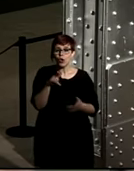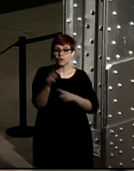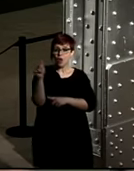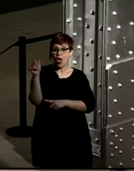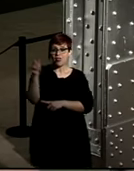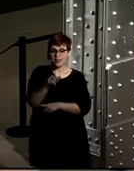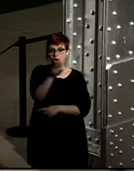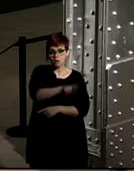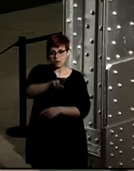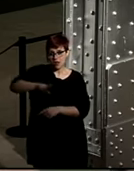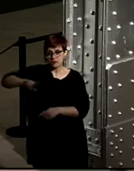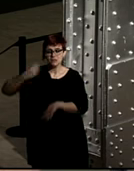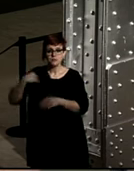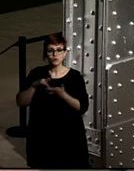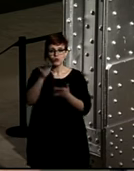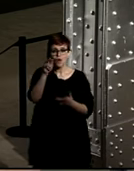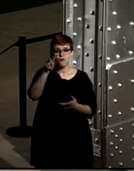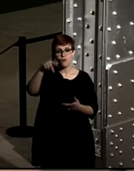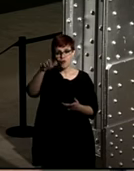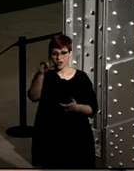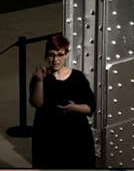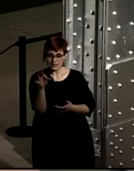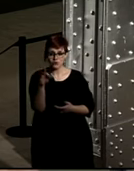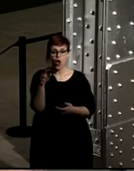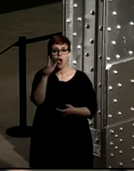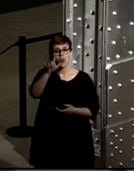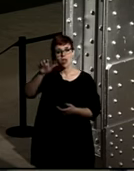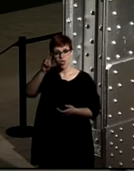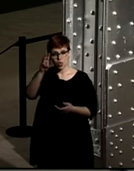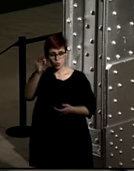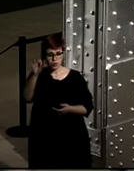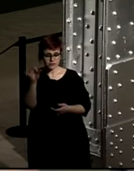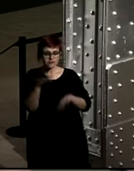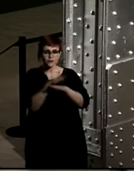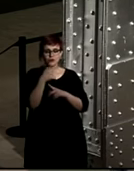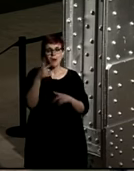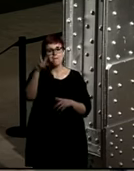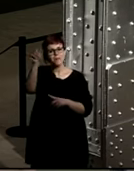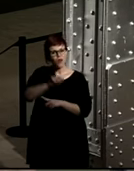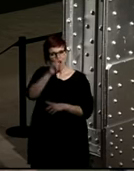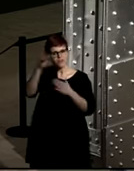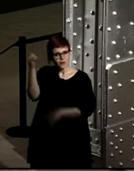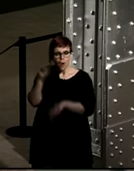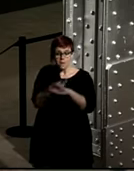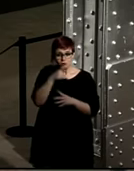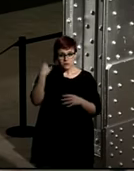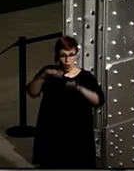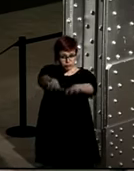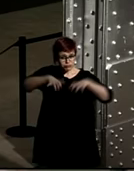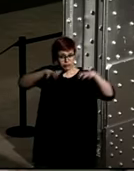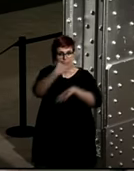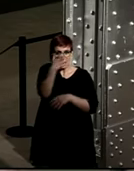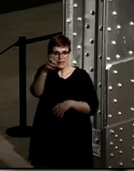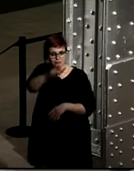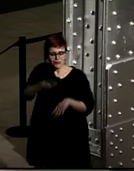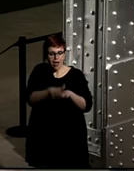de barrio, desde Luis de Funes hasta Jerry Lewis, esa sensación de con un cine lleno y risas de 500 personas,